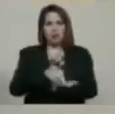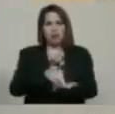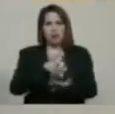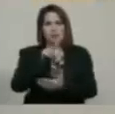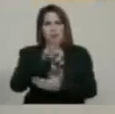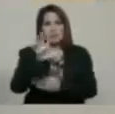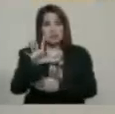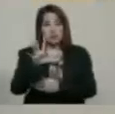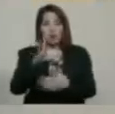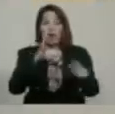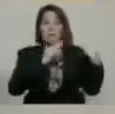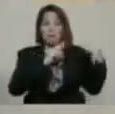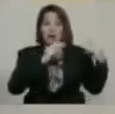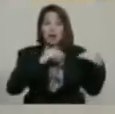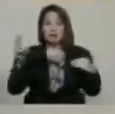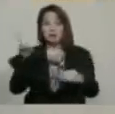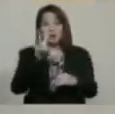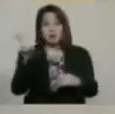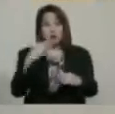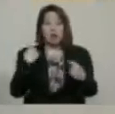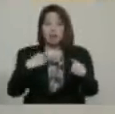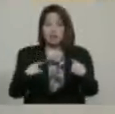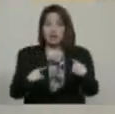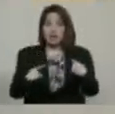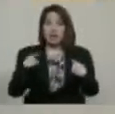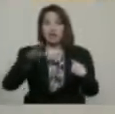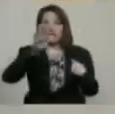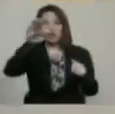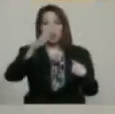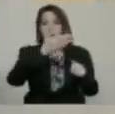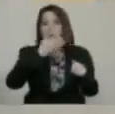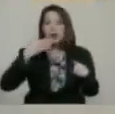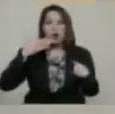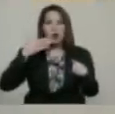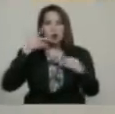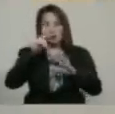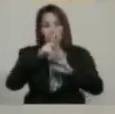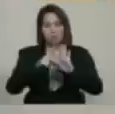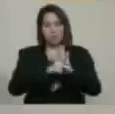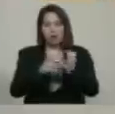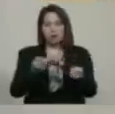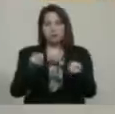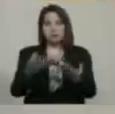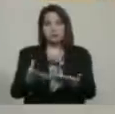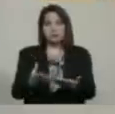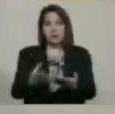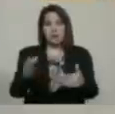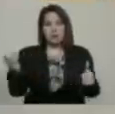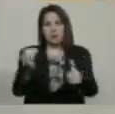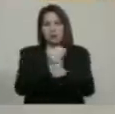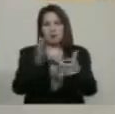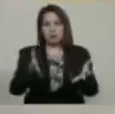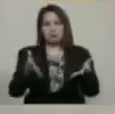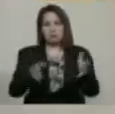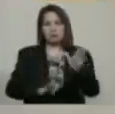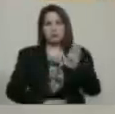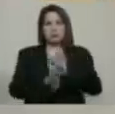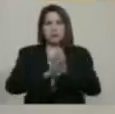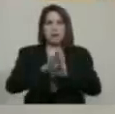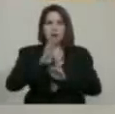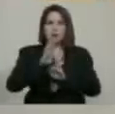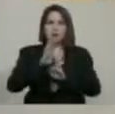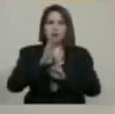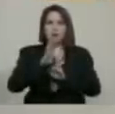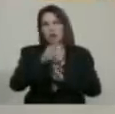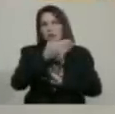Venezuela tiene esperanza, Venezuela tiene futuro, Venezuela tiene un plan y Venezuela va a lograr su desarrollo y el logro